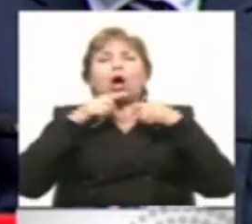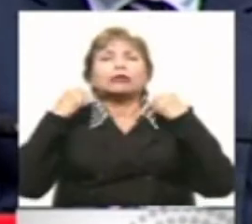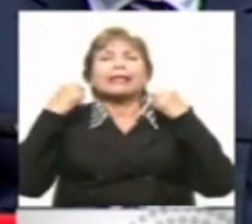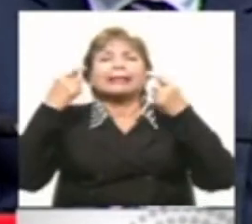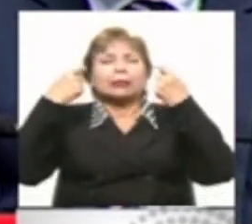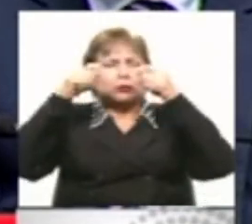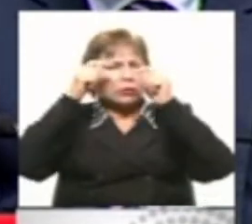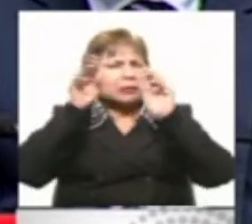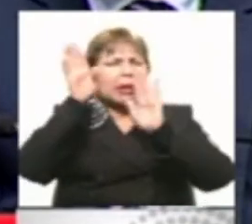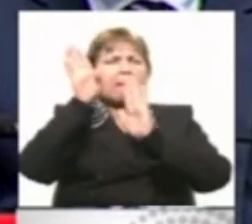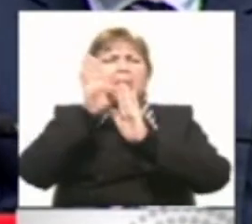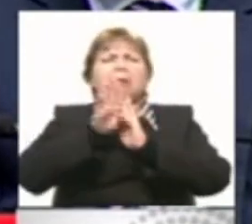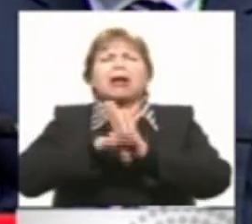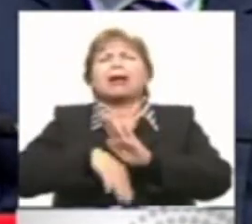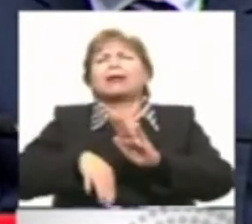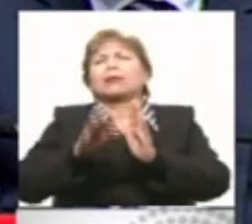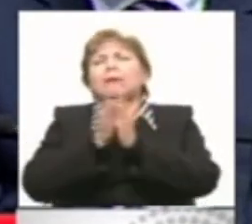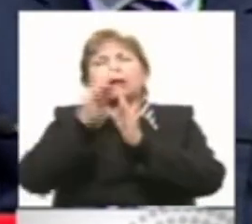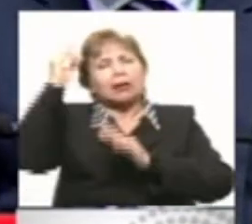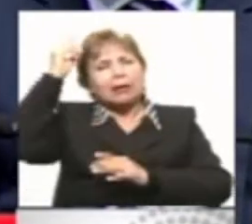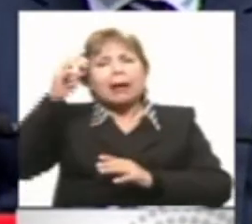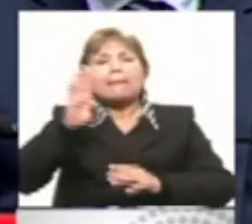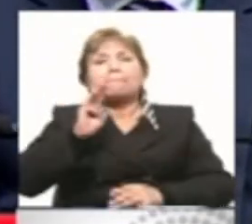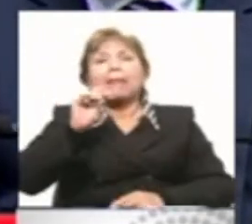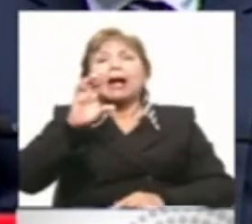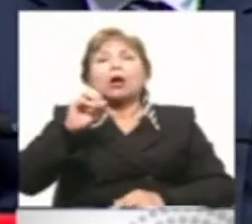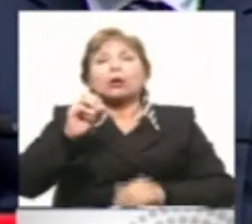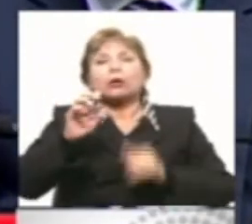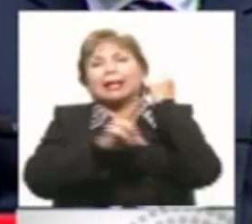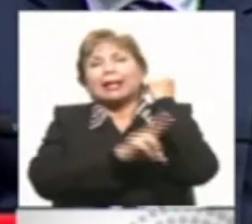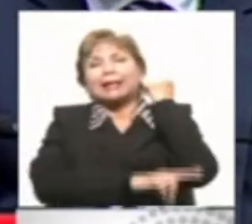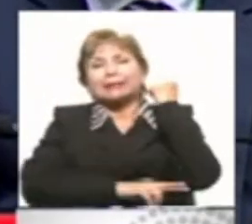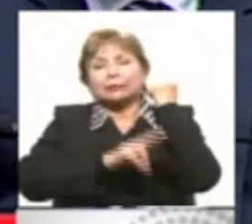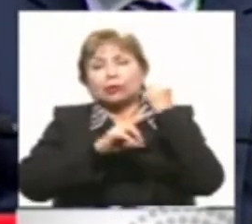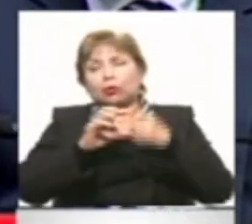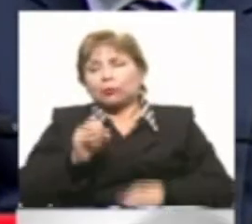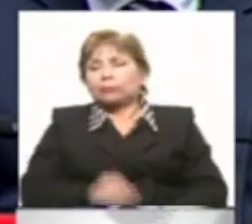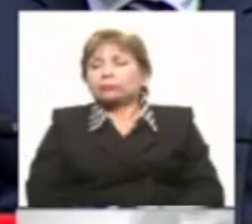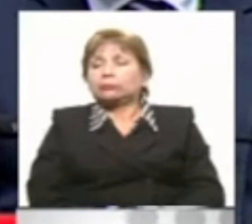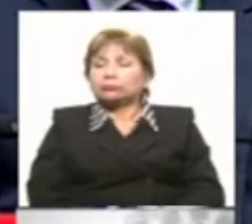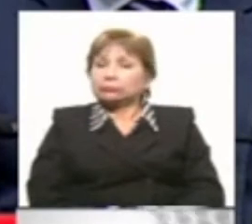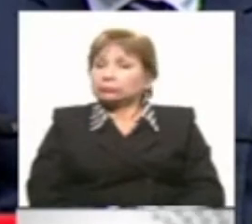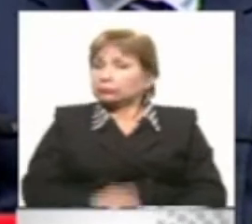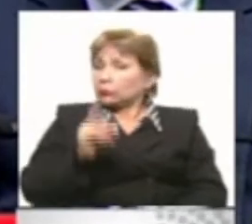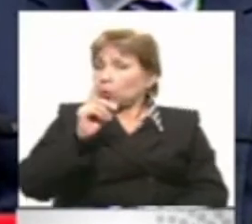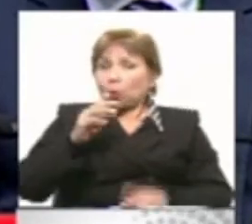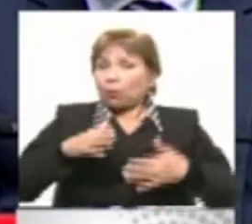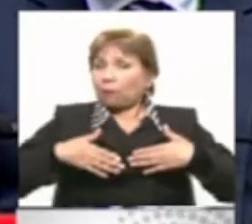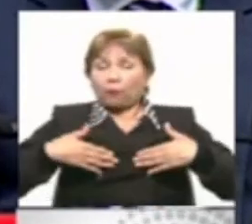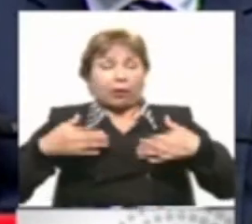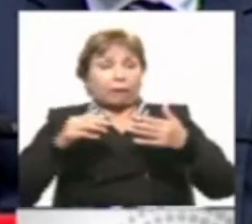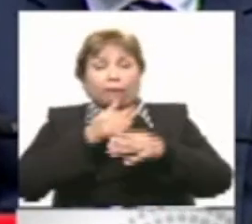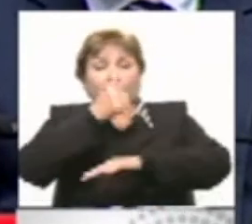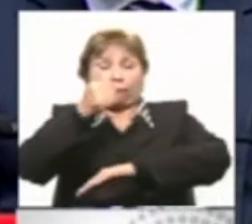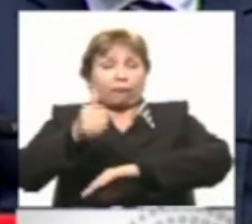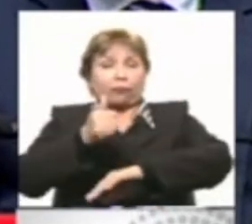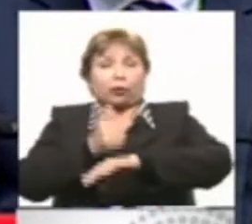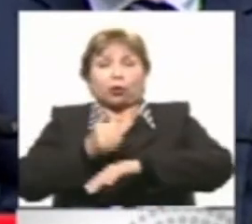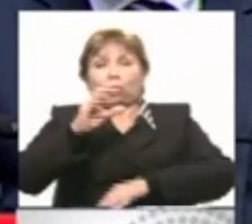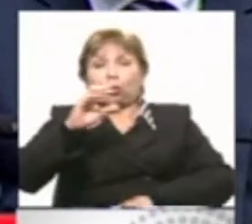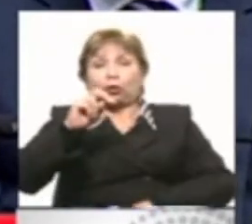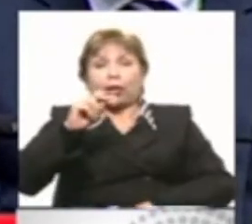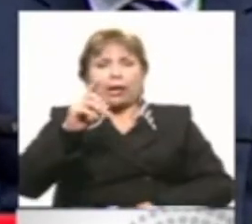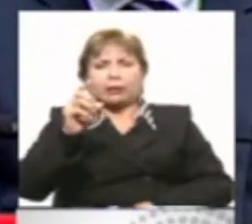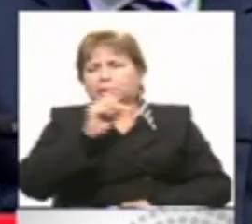turistas y menos el ángel atacó al Banco de la Nación. El ángel no fue el fundador de Conare